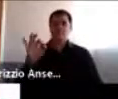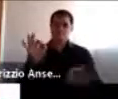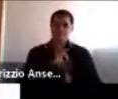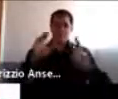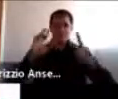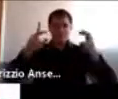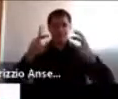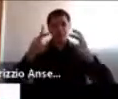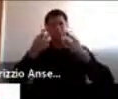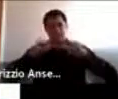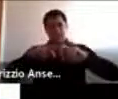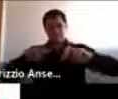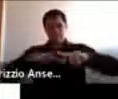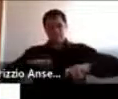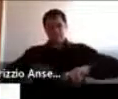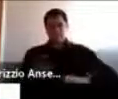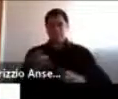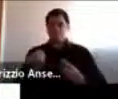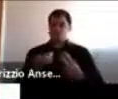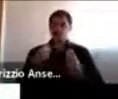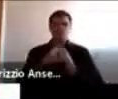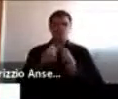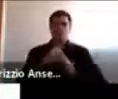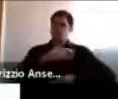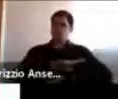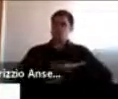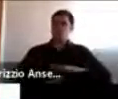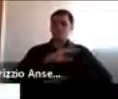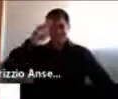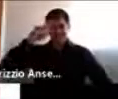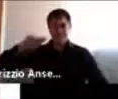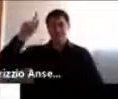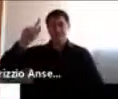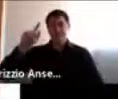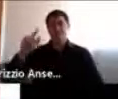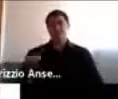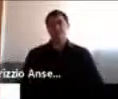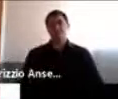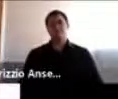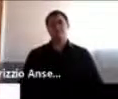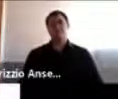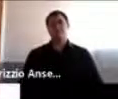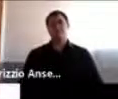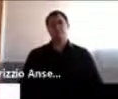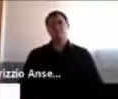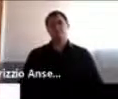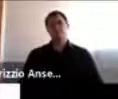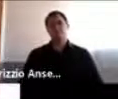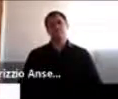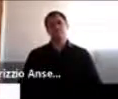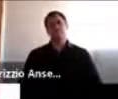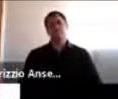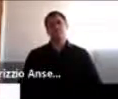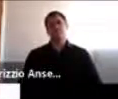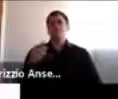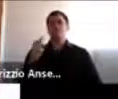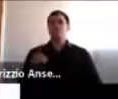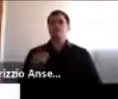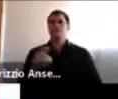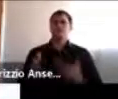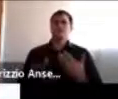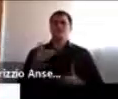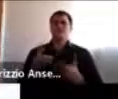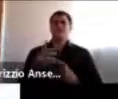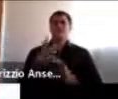basando en estas ideas mucho en la investigación que se hizo un meta análisis que tomó 28